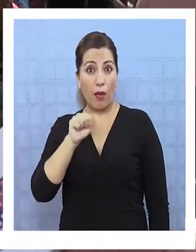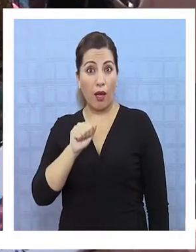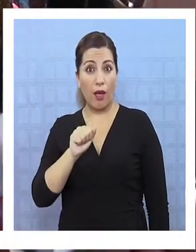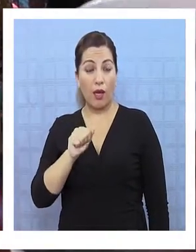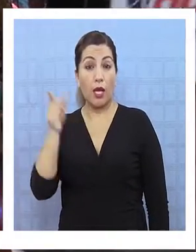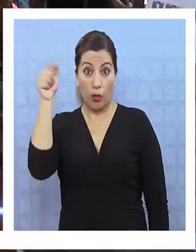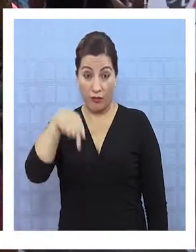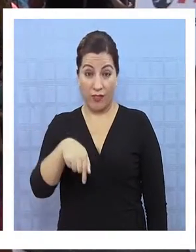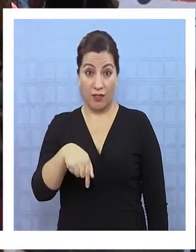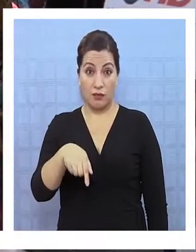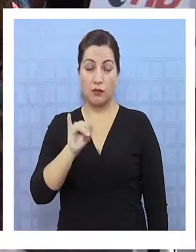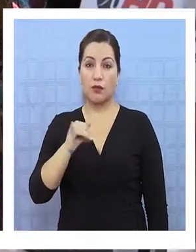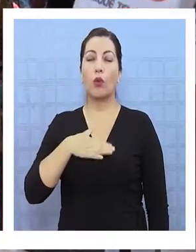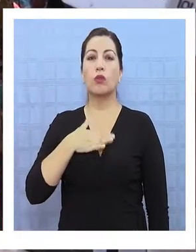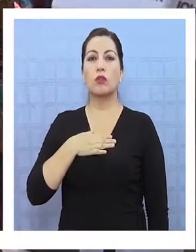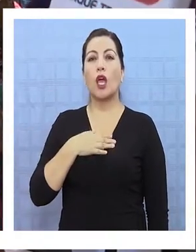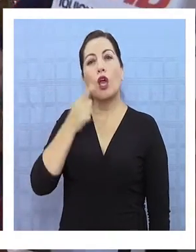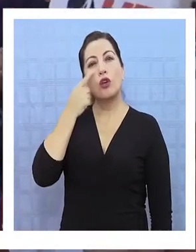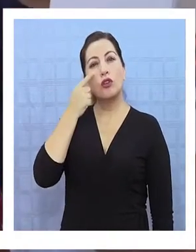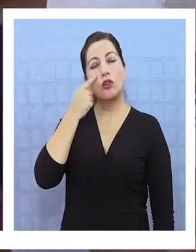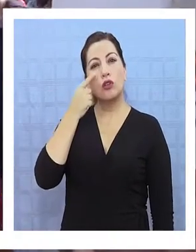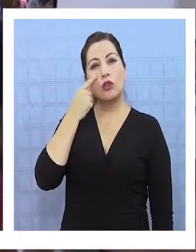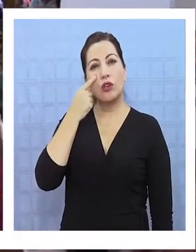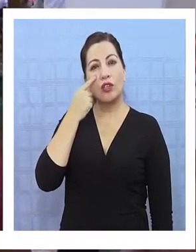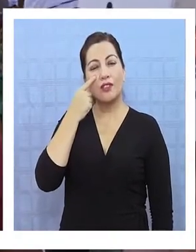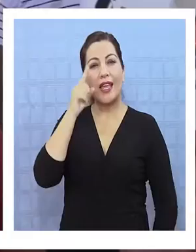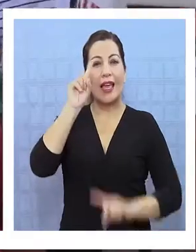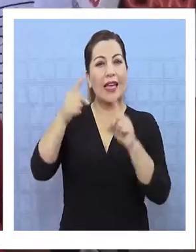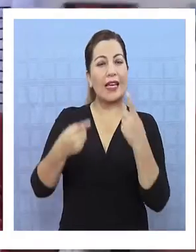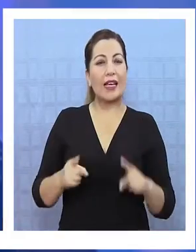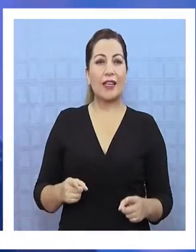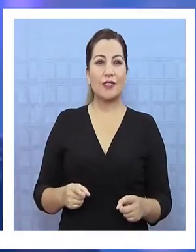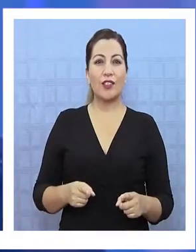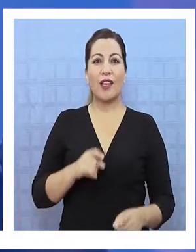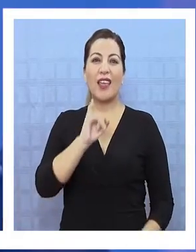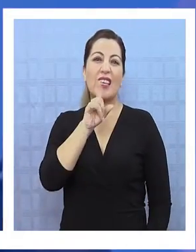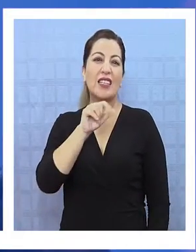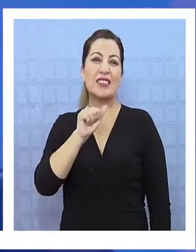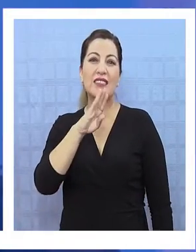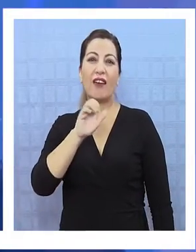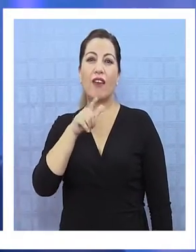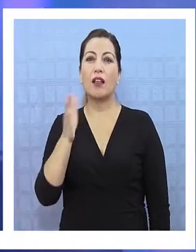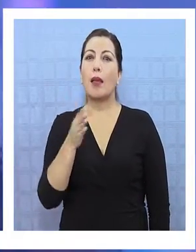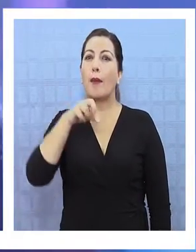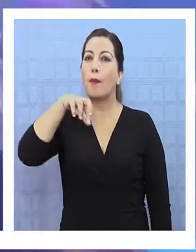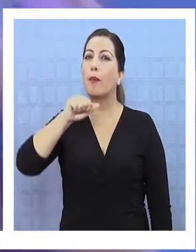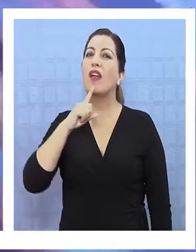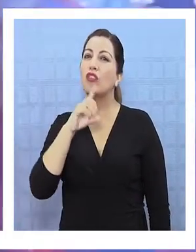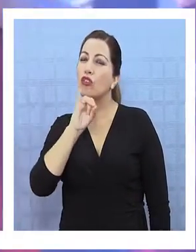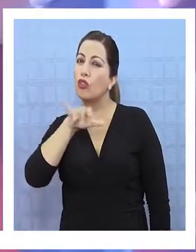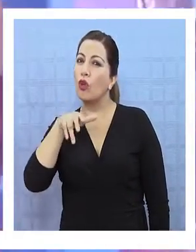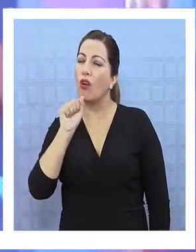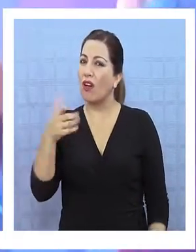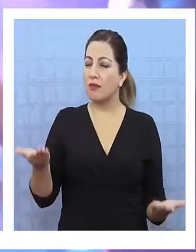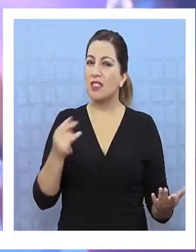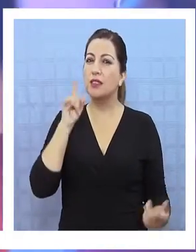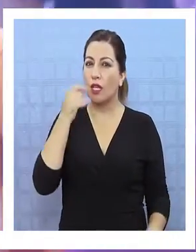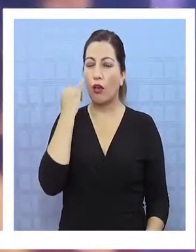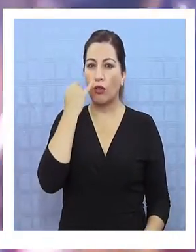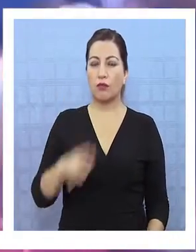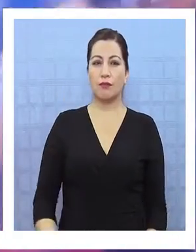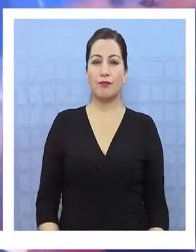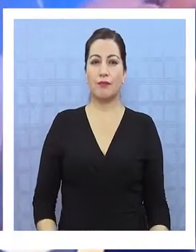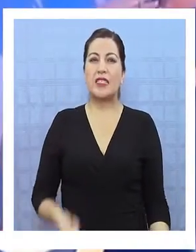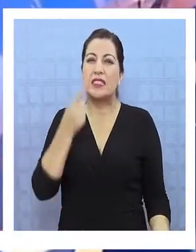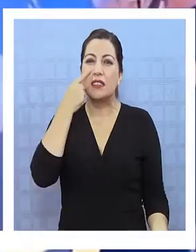¿Sí? ¿Conoces alguna canción de Olivia Newton-John o de Isabel Pantoja? De Isabel Pantoja, sí. ¿Cuál conoces? O sea, no